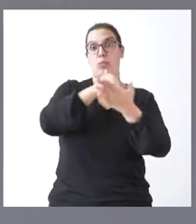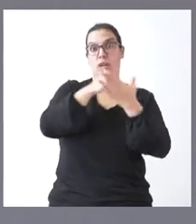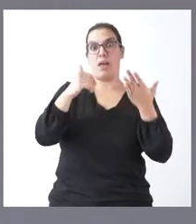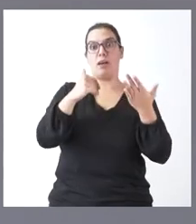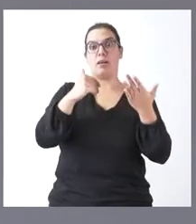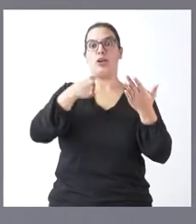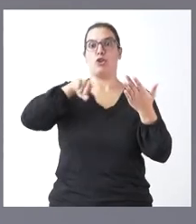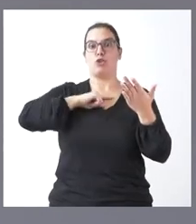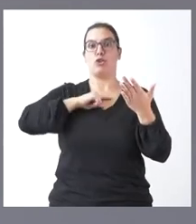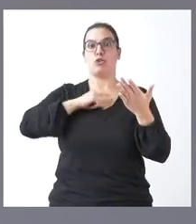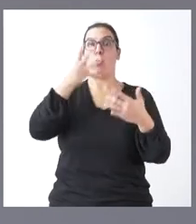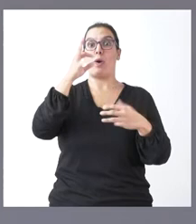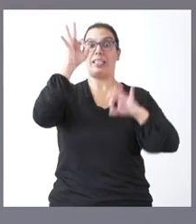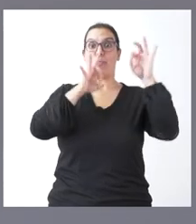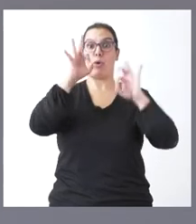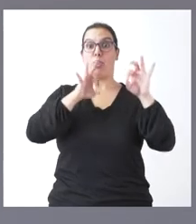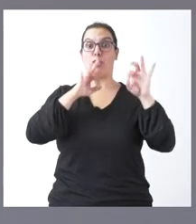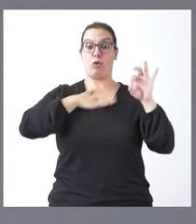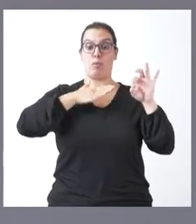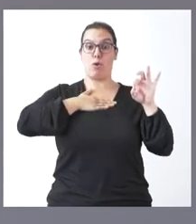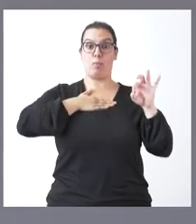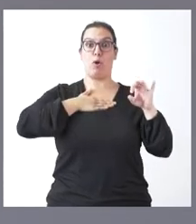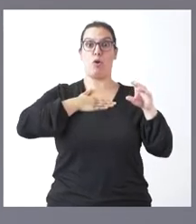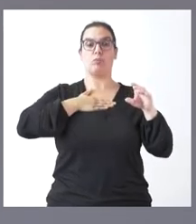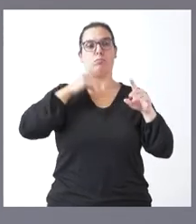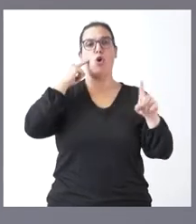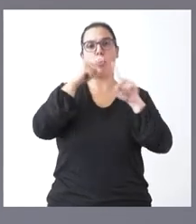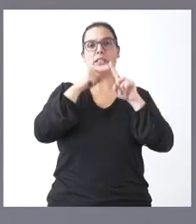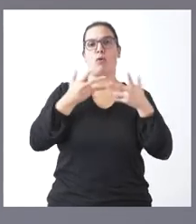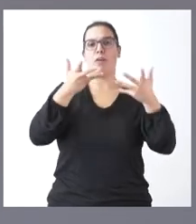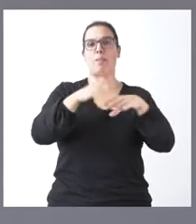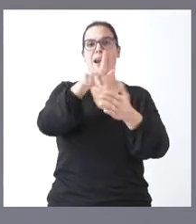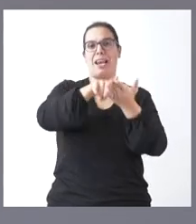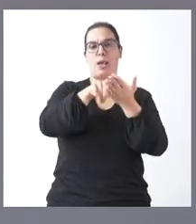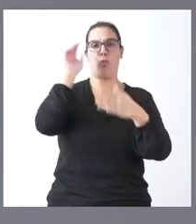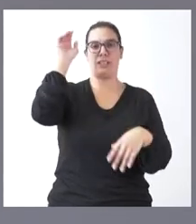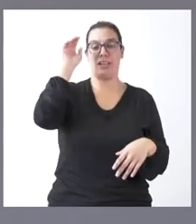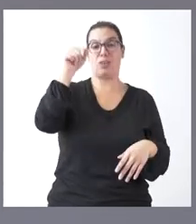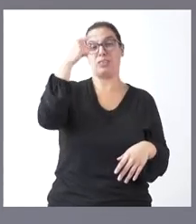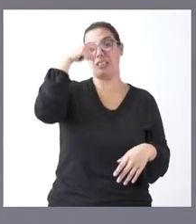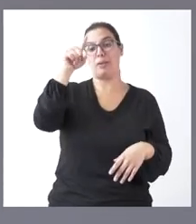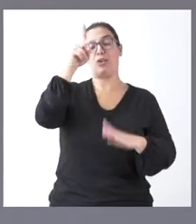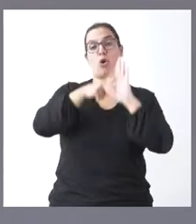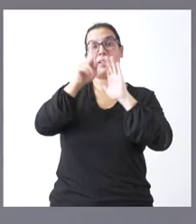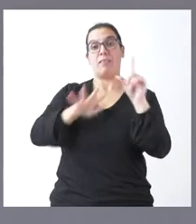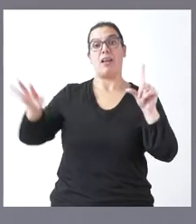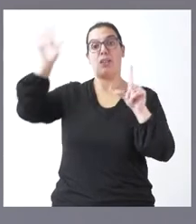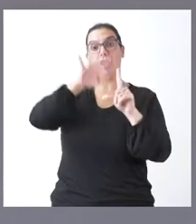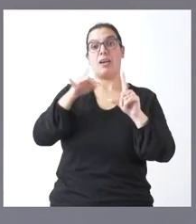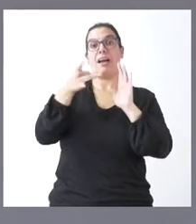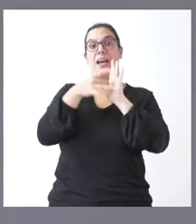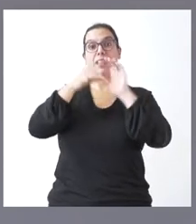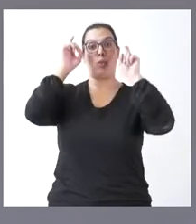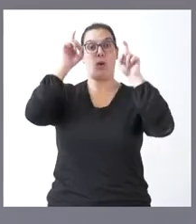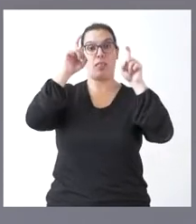regular ese 40% de margen lo vamos a utilizar para esta finalidad saben ustedes que la normativa nacional lo que hace es disminuir la calidad de la educación en